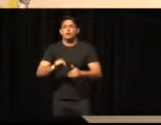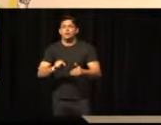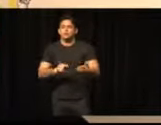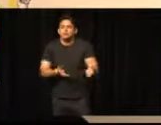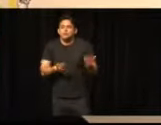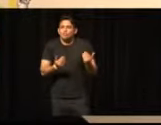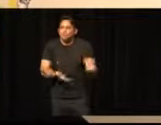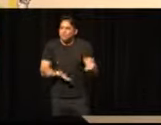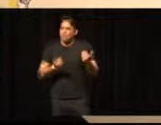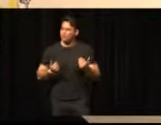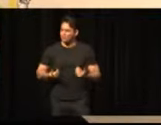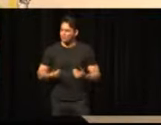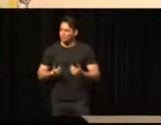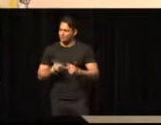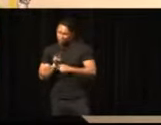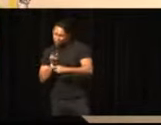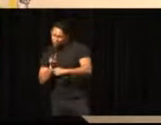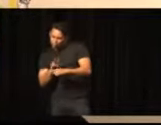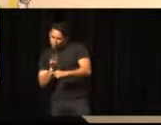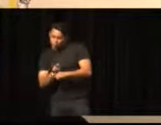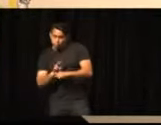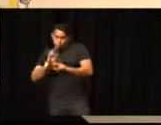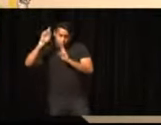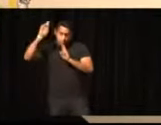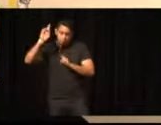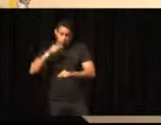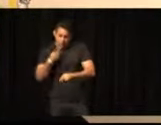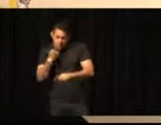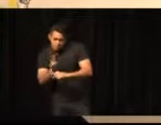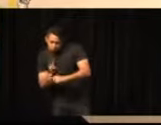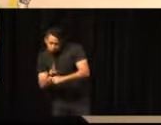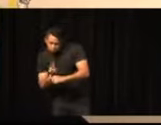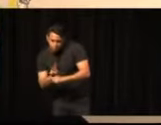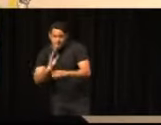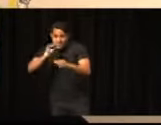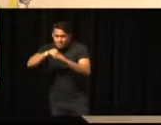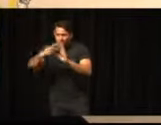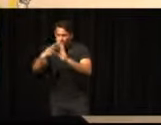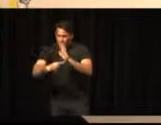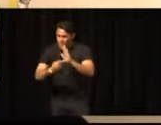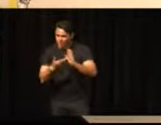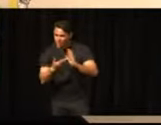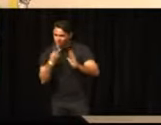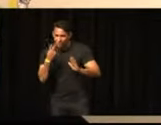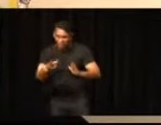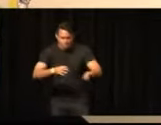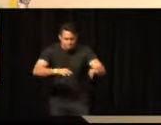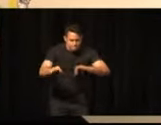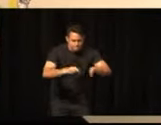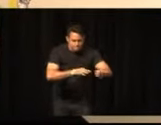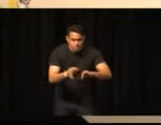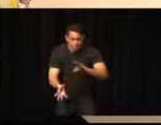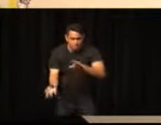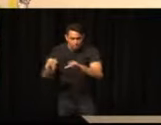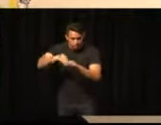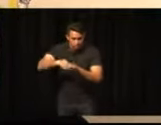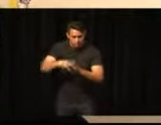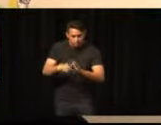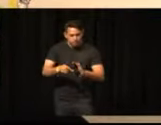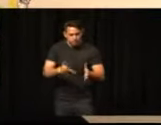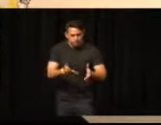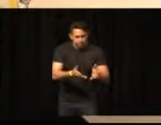jóvenes que monitoran las actividades, que en los proyectos puedan estar